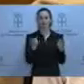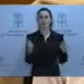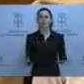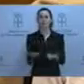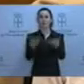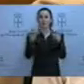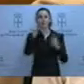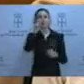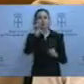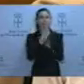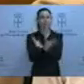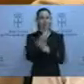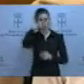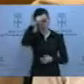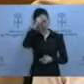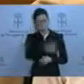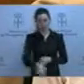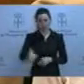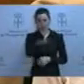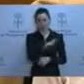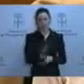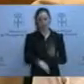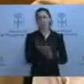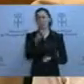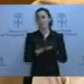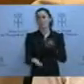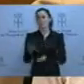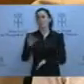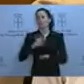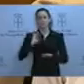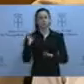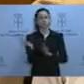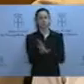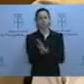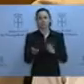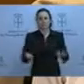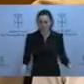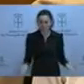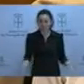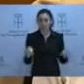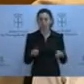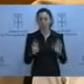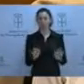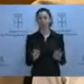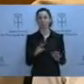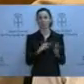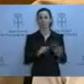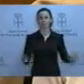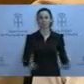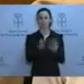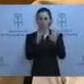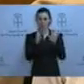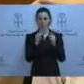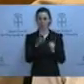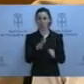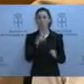turística a través de la cultura de una región que la necesita más que otras en Asturias, pues ya vamos mal. Y como vamos mal, en el año 2008,